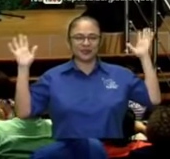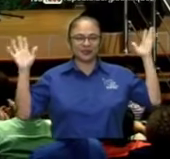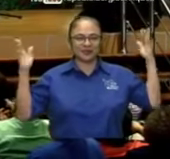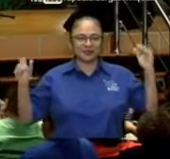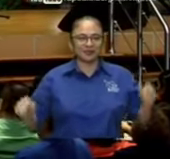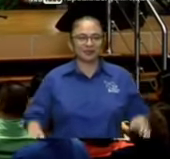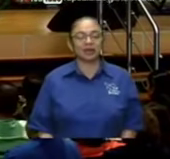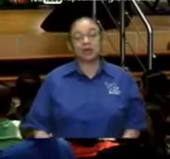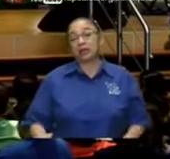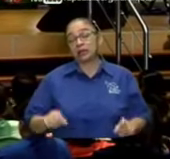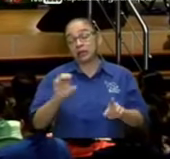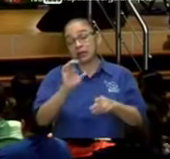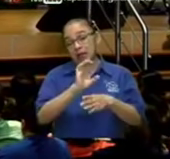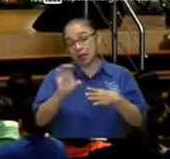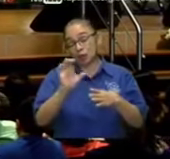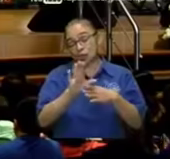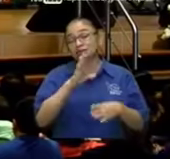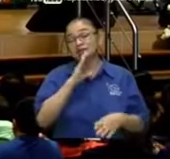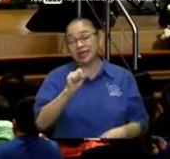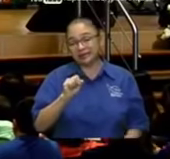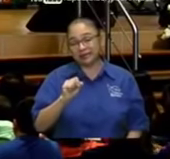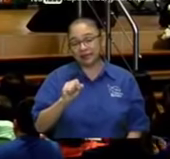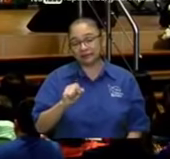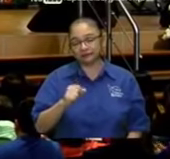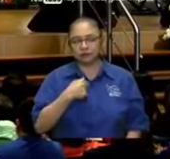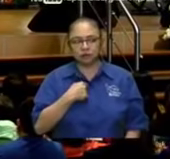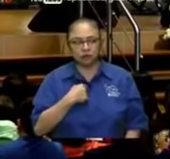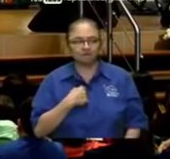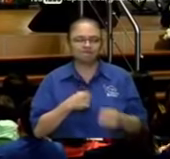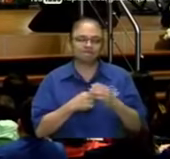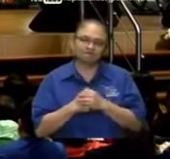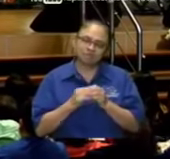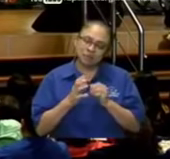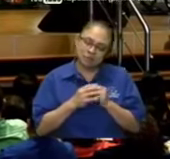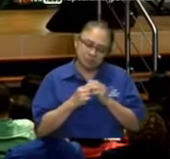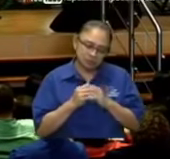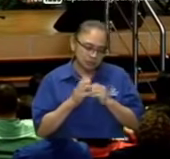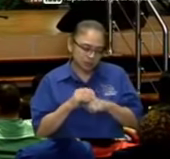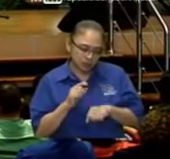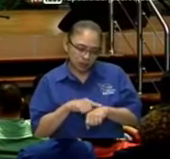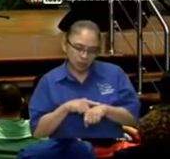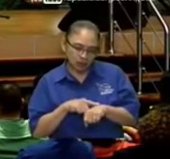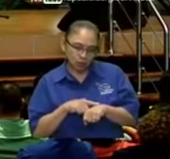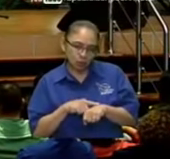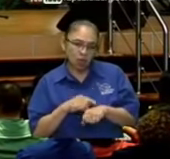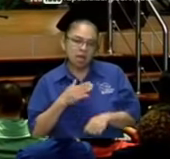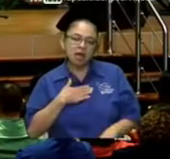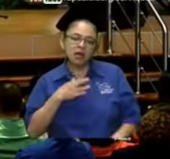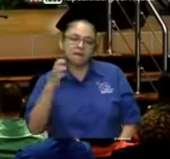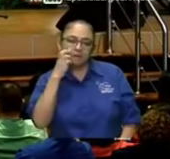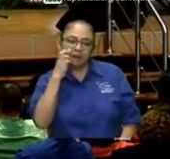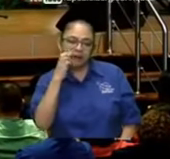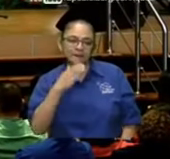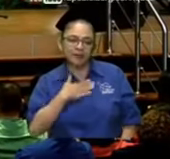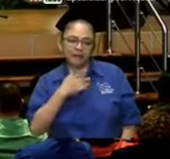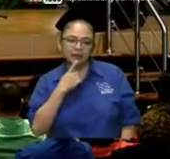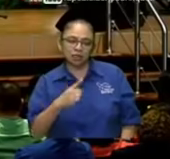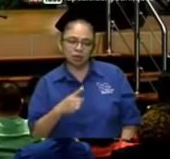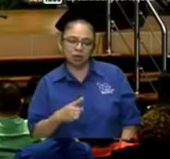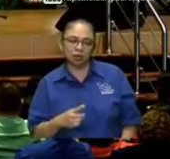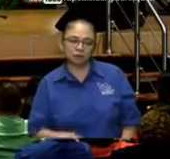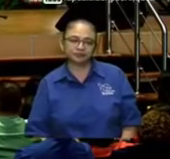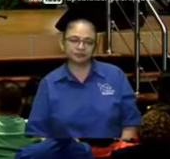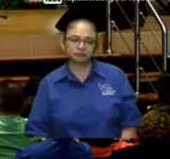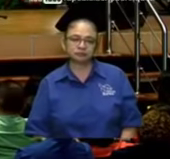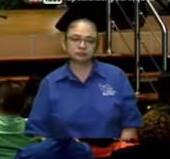cosa es que él dice: yo me desesperé un momento, y cuando dijo: ¿por qué no sos como tu hermano? Y él le dijo: porque no me tratas como